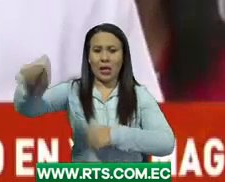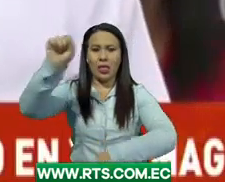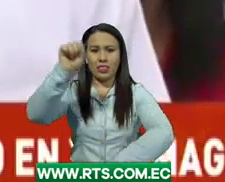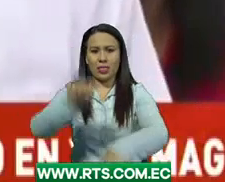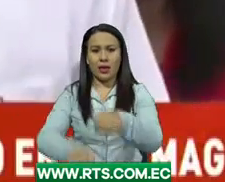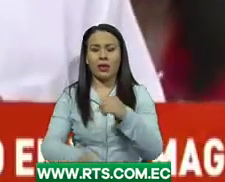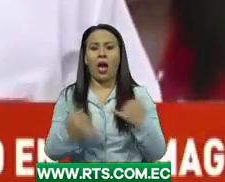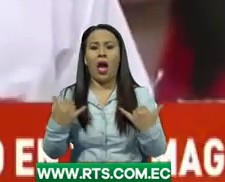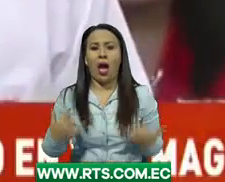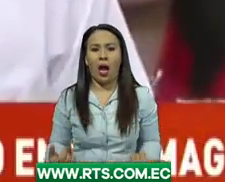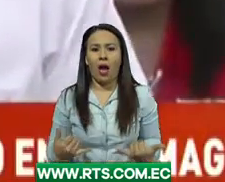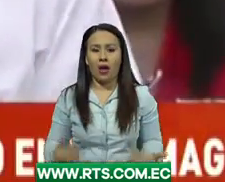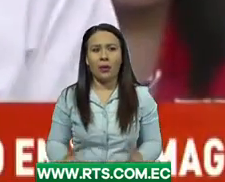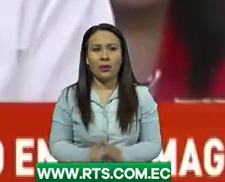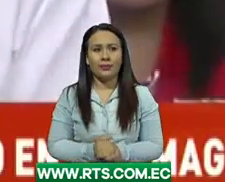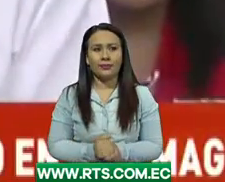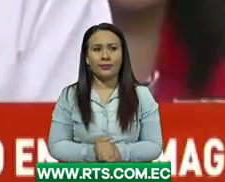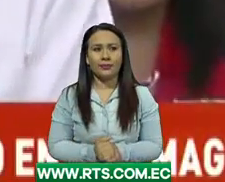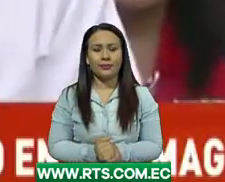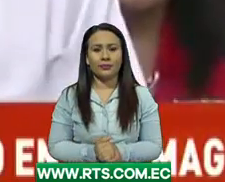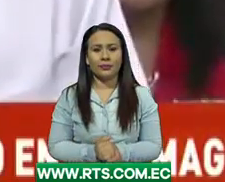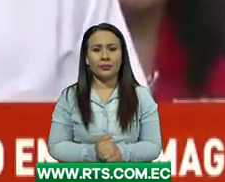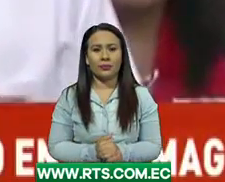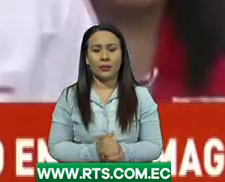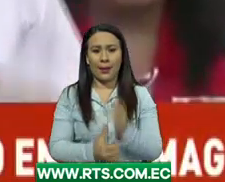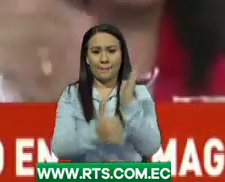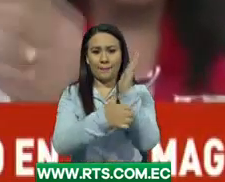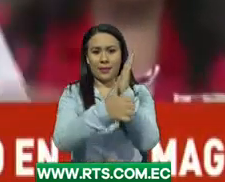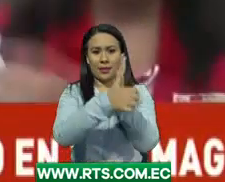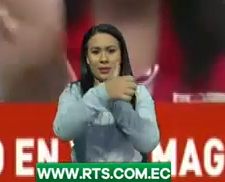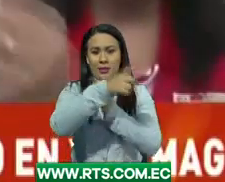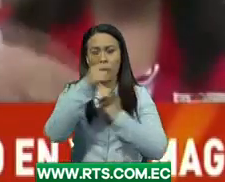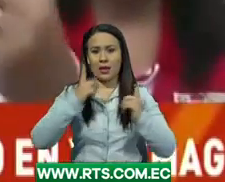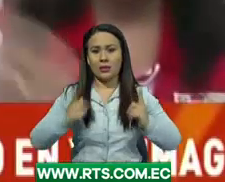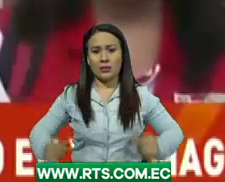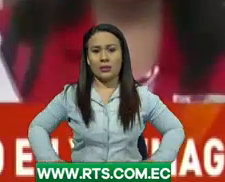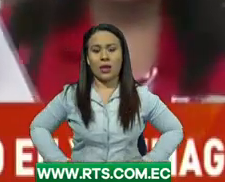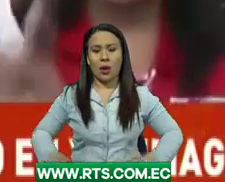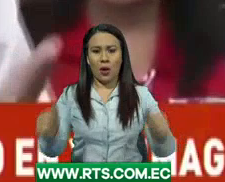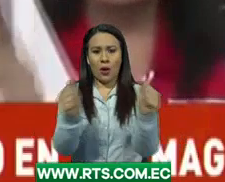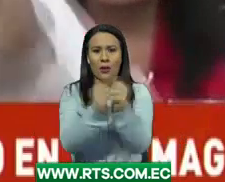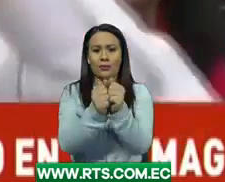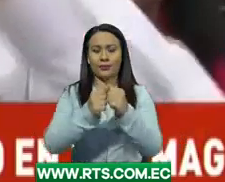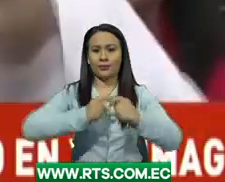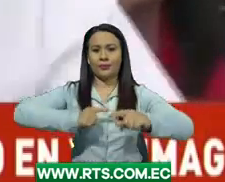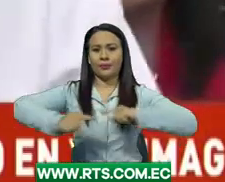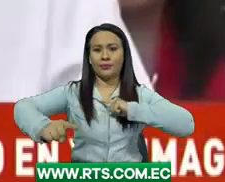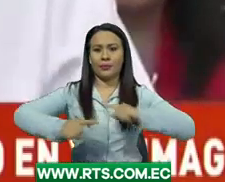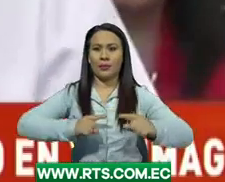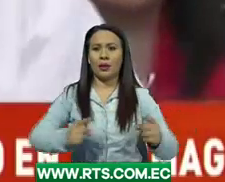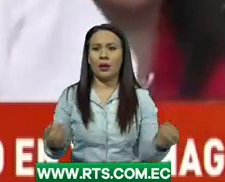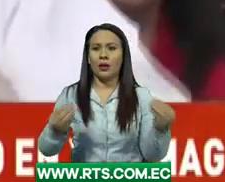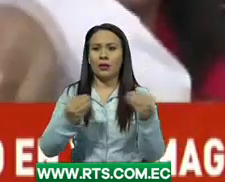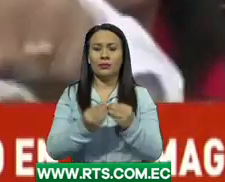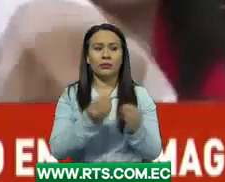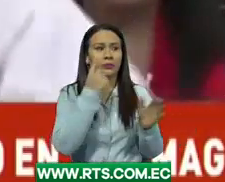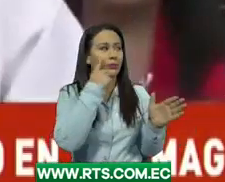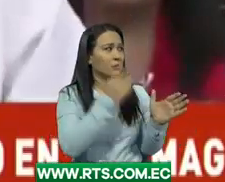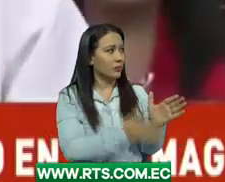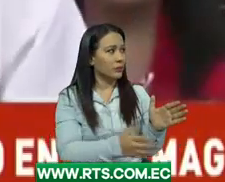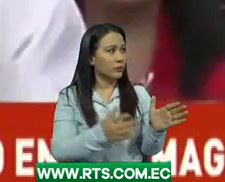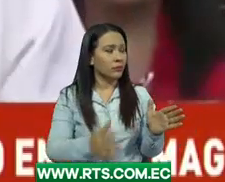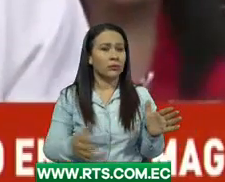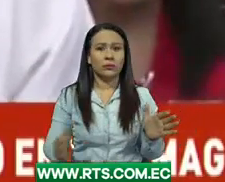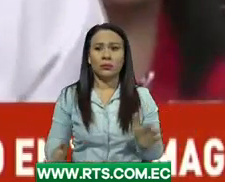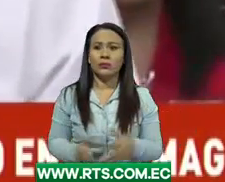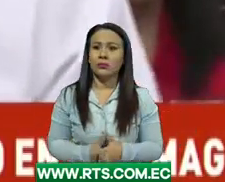En este momento va la ministra de Salud con el jefe nacional de INDECI, van a ir a la zona de Laguna para hacer la